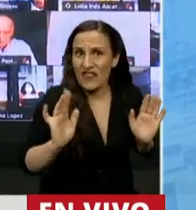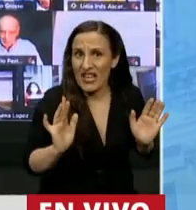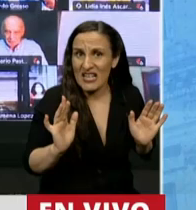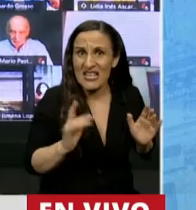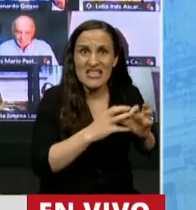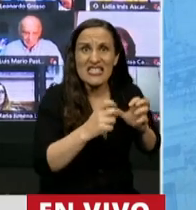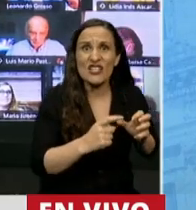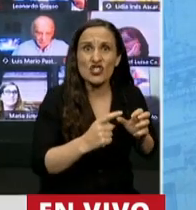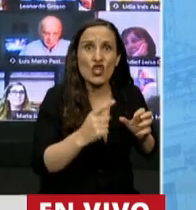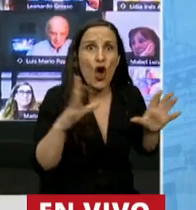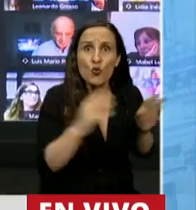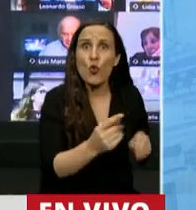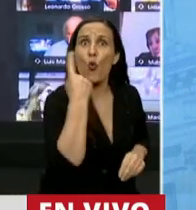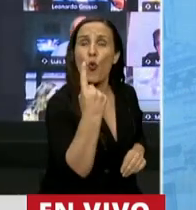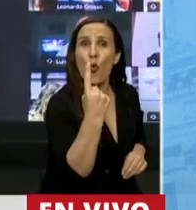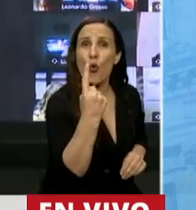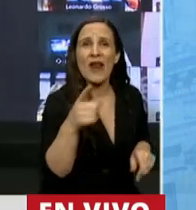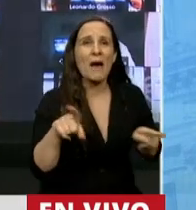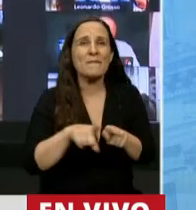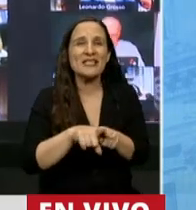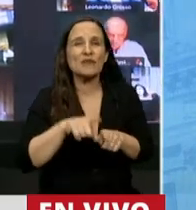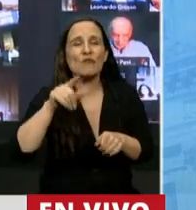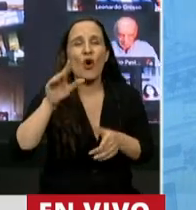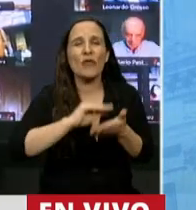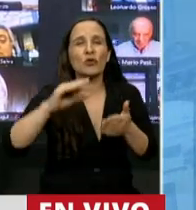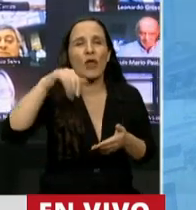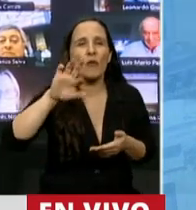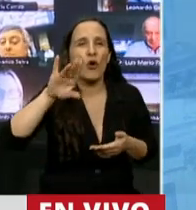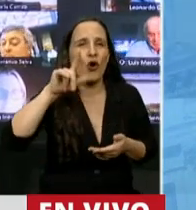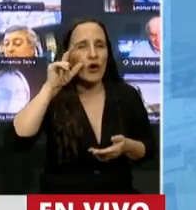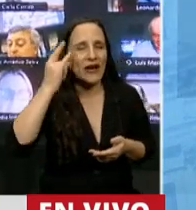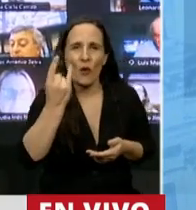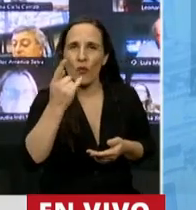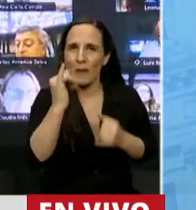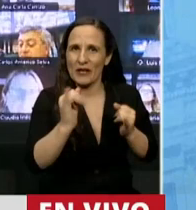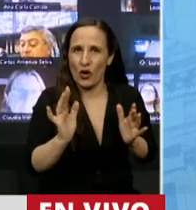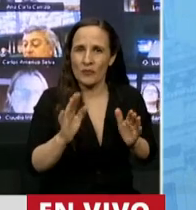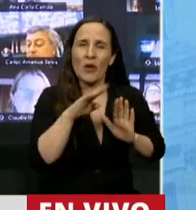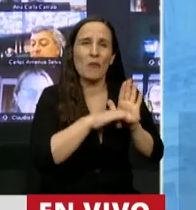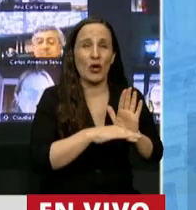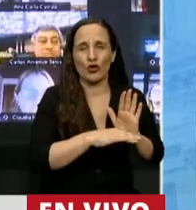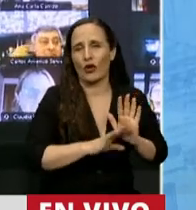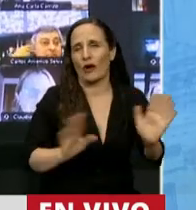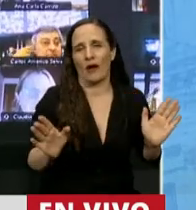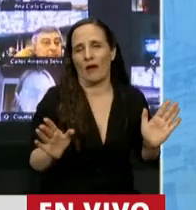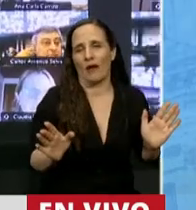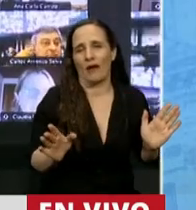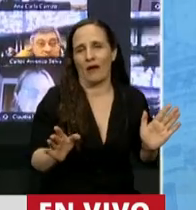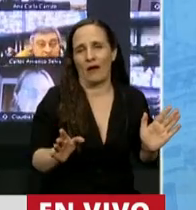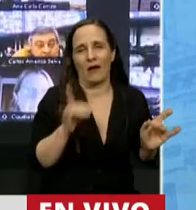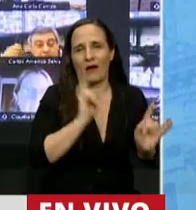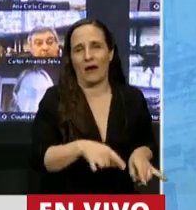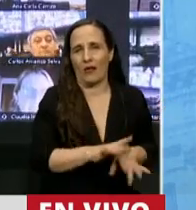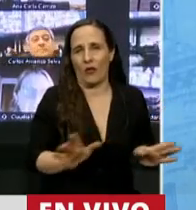la sesión es un todo en sí mismo, como dijo el diputado Moró. Ahora, ya lo del protocolo es absurdo, porque tenemos prórroga de sesiones. Ahora,